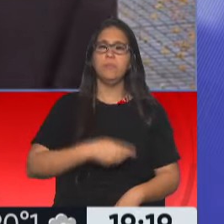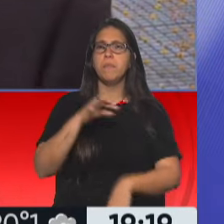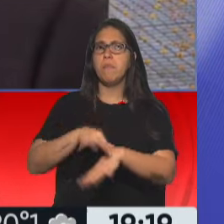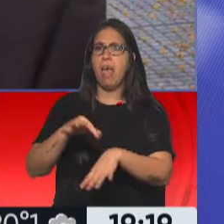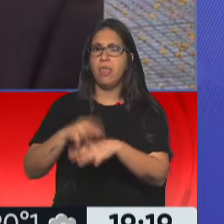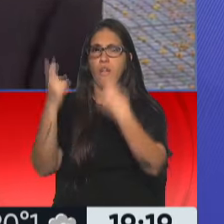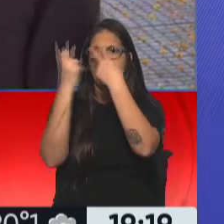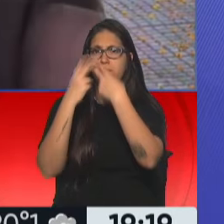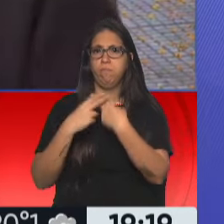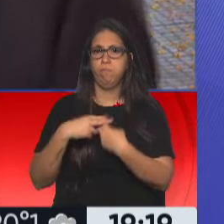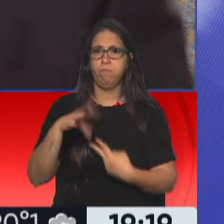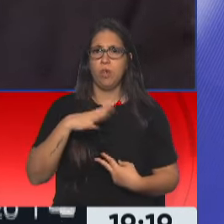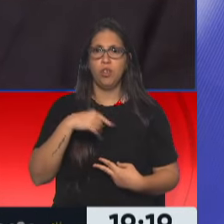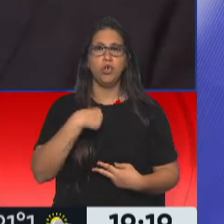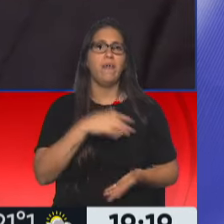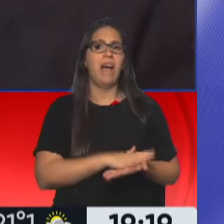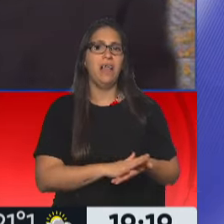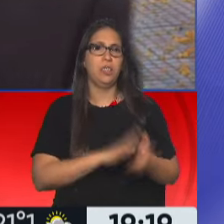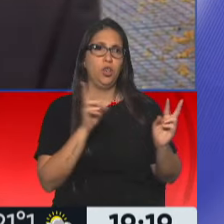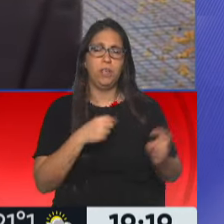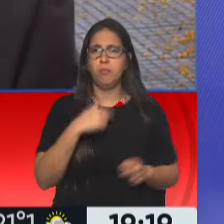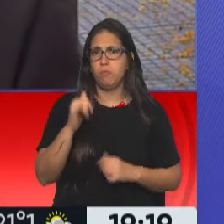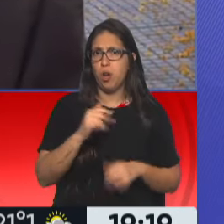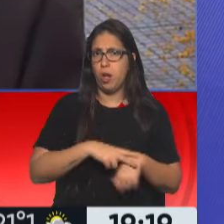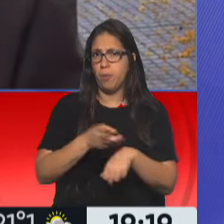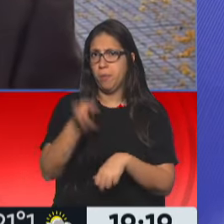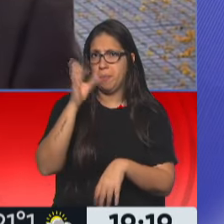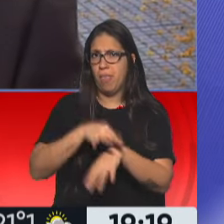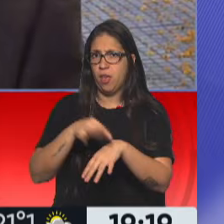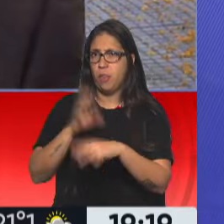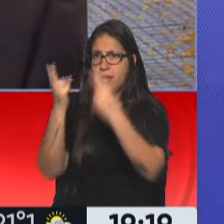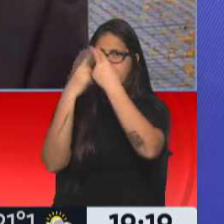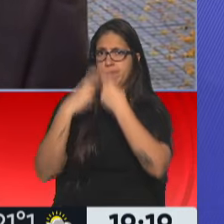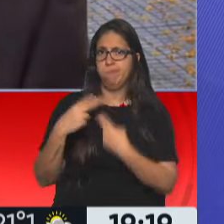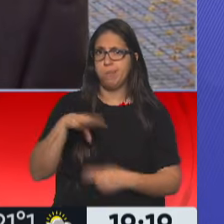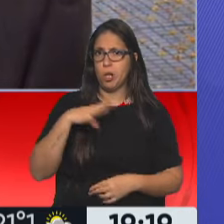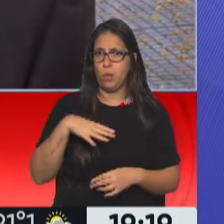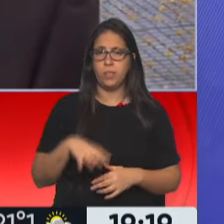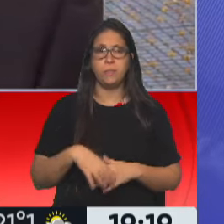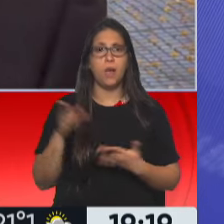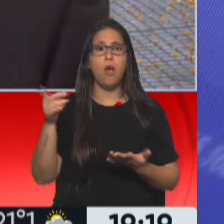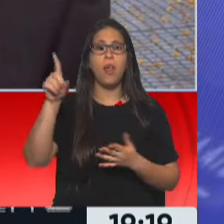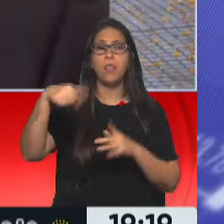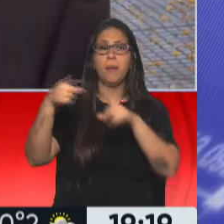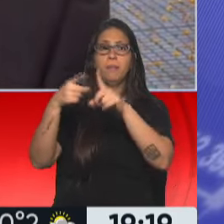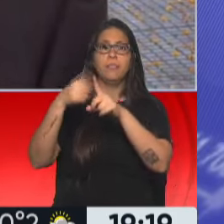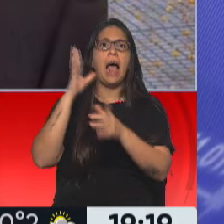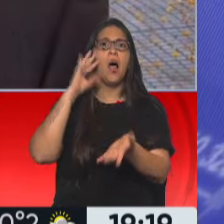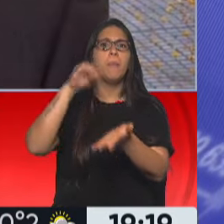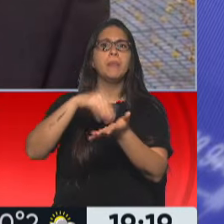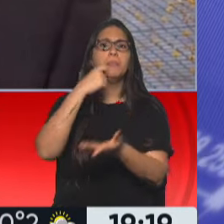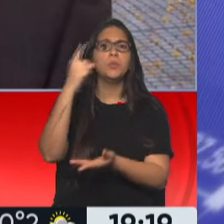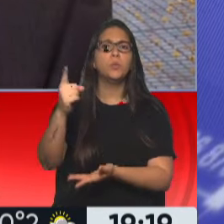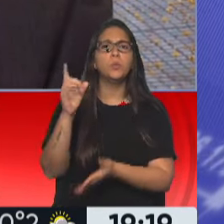última palabra. Yo doy mi visión básica de esto, ¿no? Claro. Carlos, muchas gracias. Gustavo, te lo dejamos a vos allí si querés hacer alguna otra